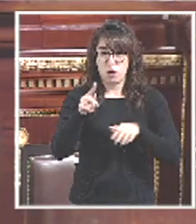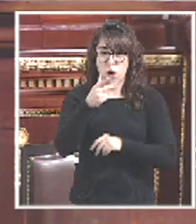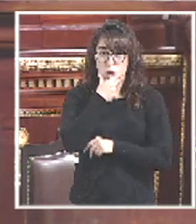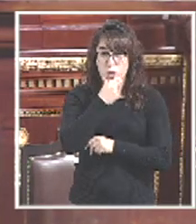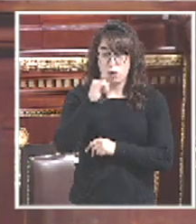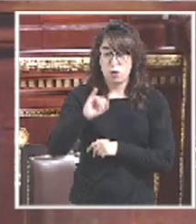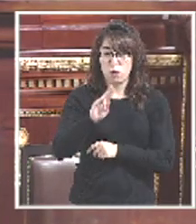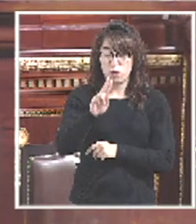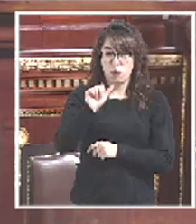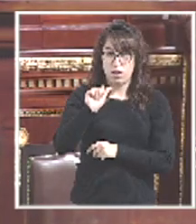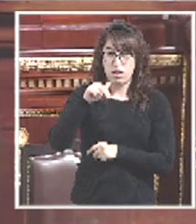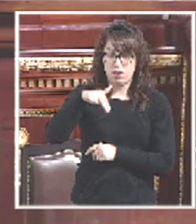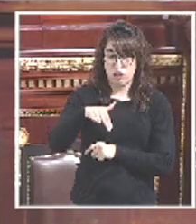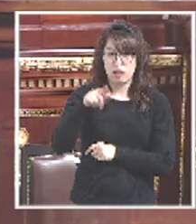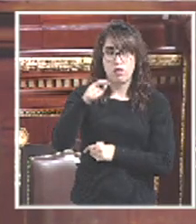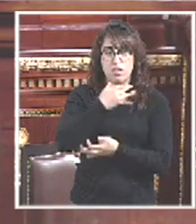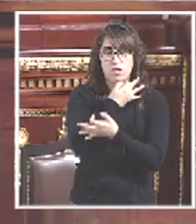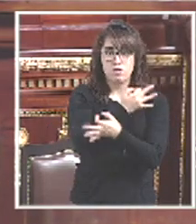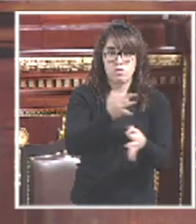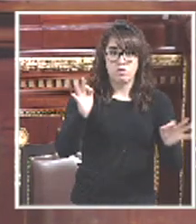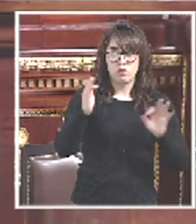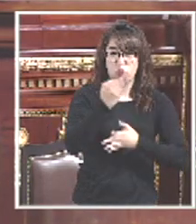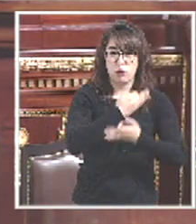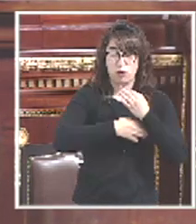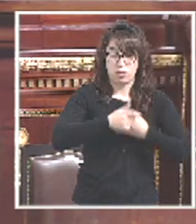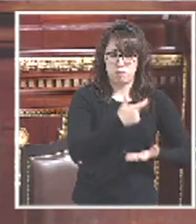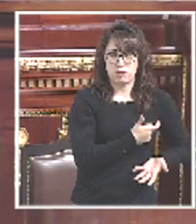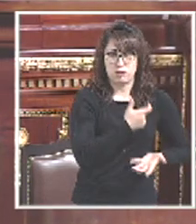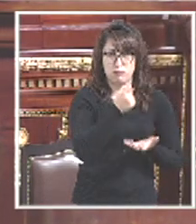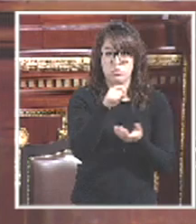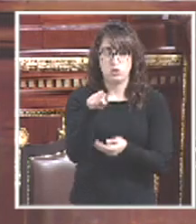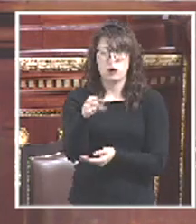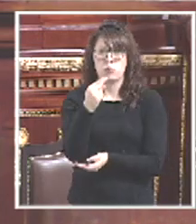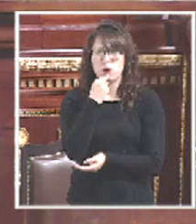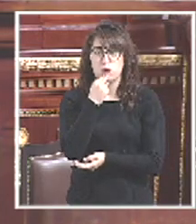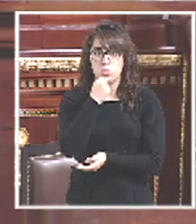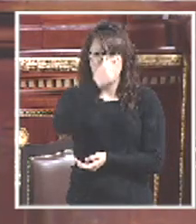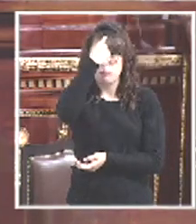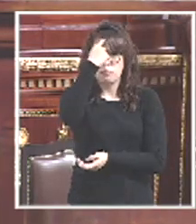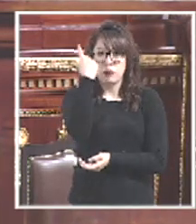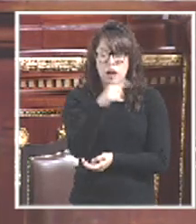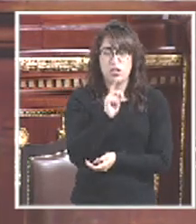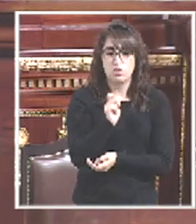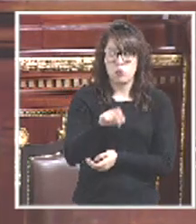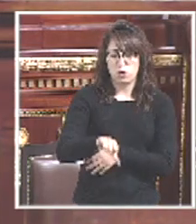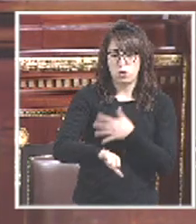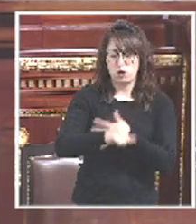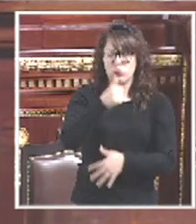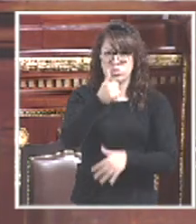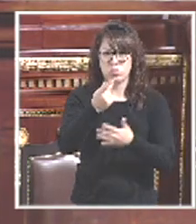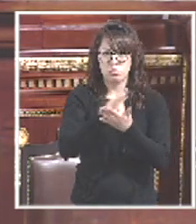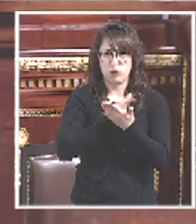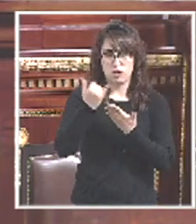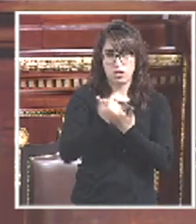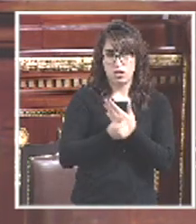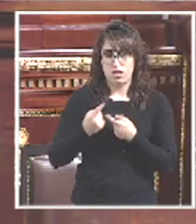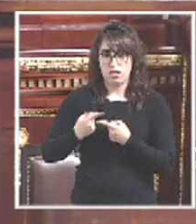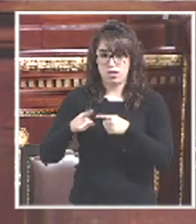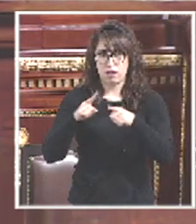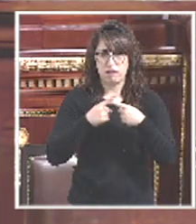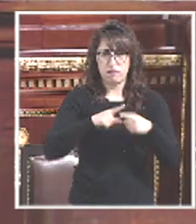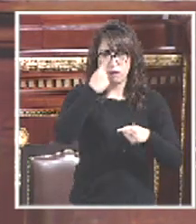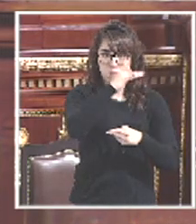García Ortegón anunció que los recursos antes mencionados serán aplicados a través de 11 proyectos para mejoras en